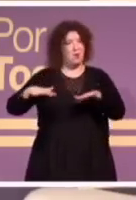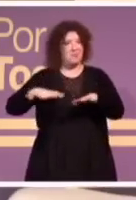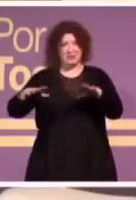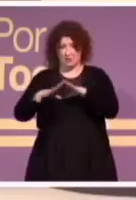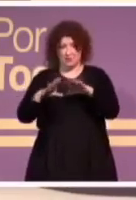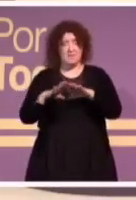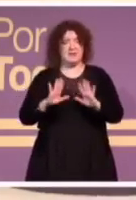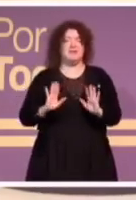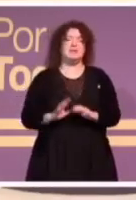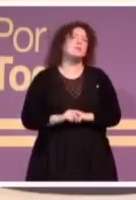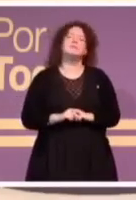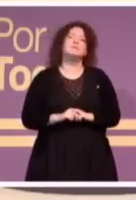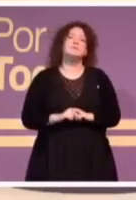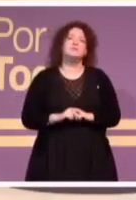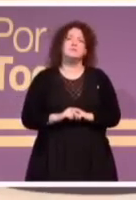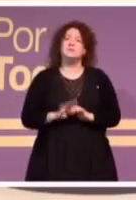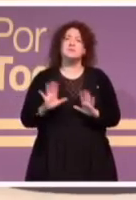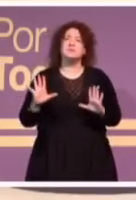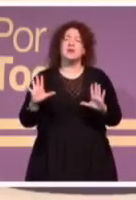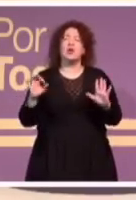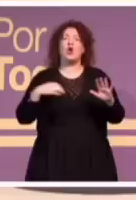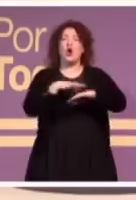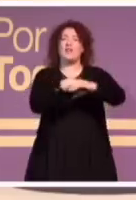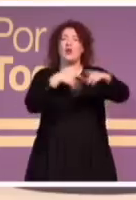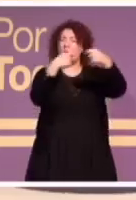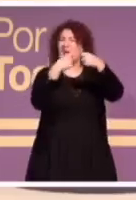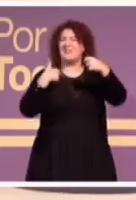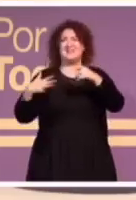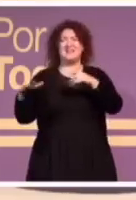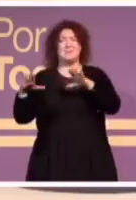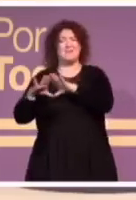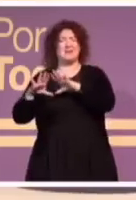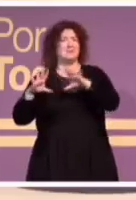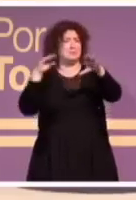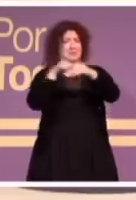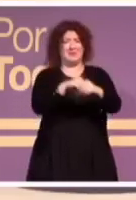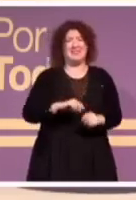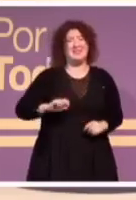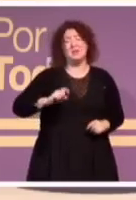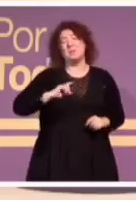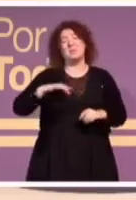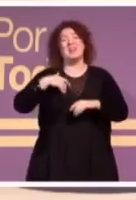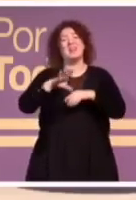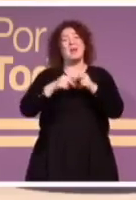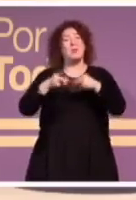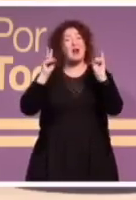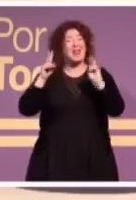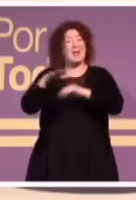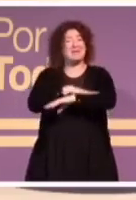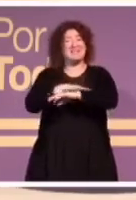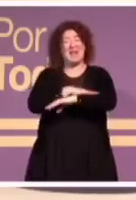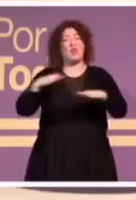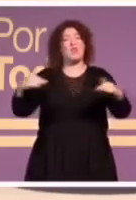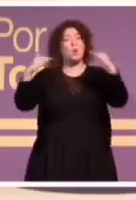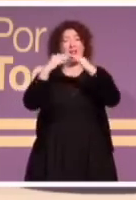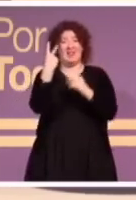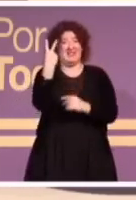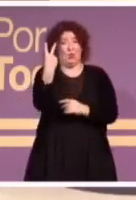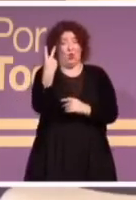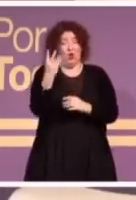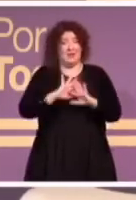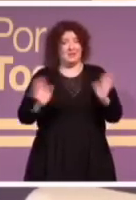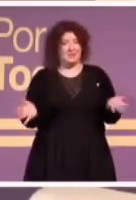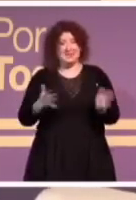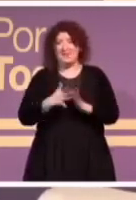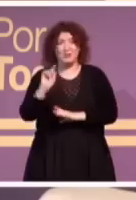feminista. Es una conquista. El segundo Ministerio de Igualdad de la historia de la democracia es una conquista de